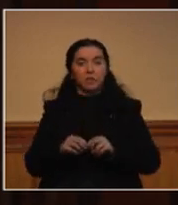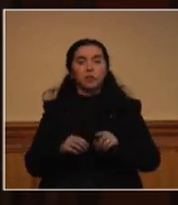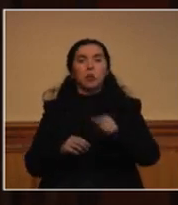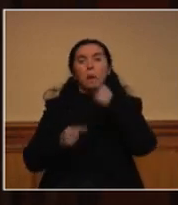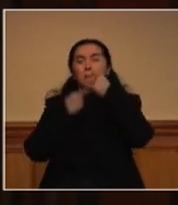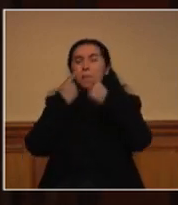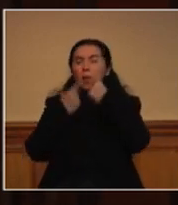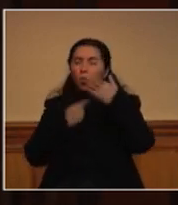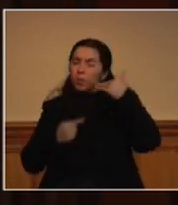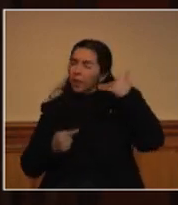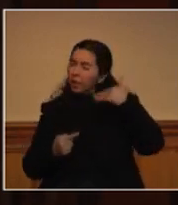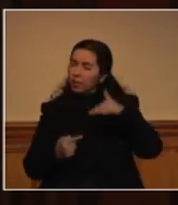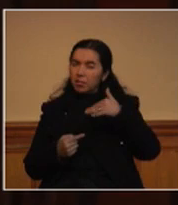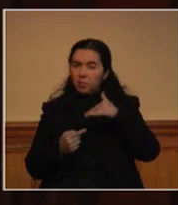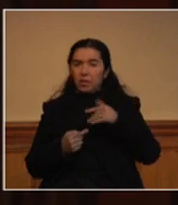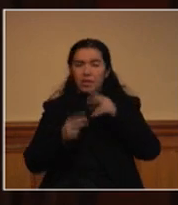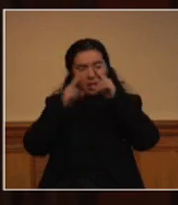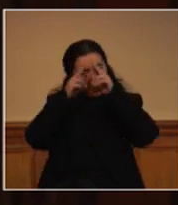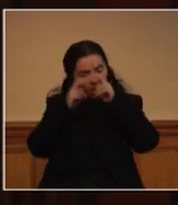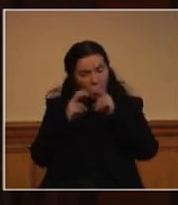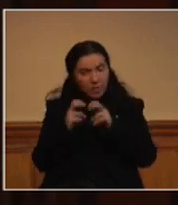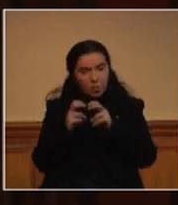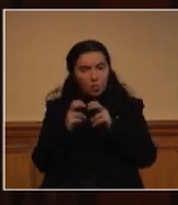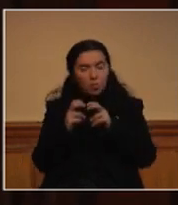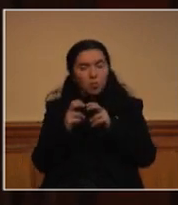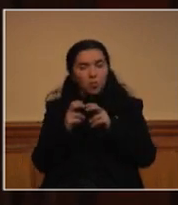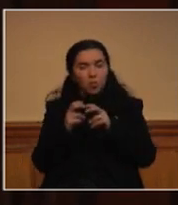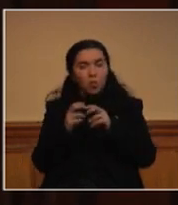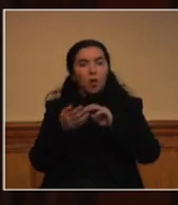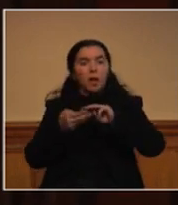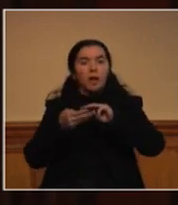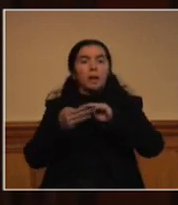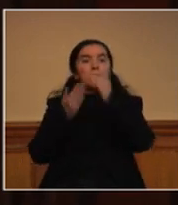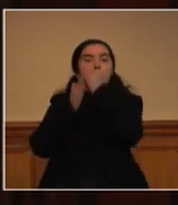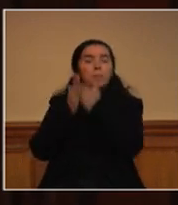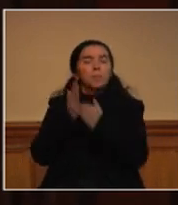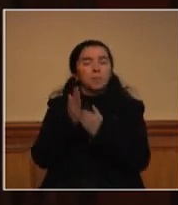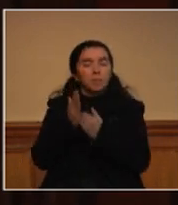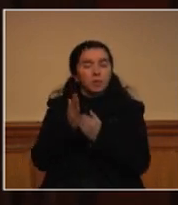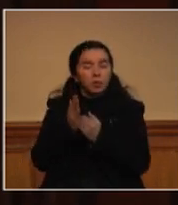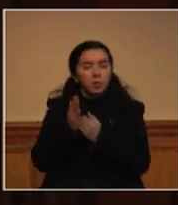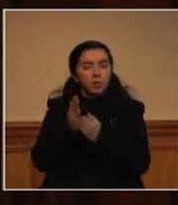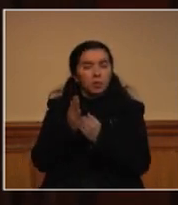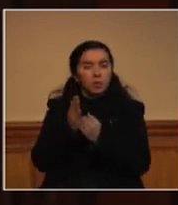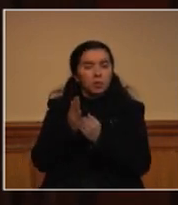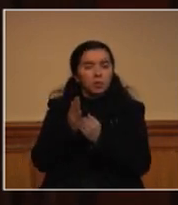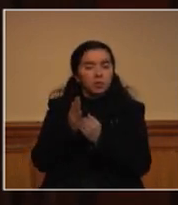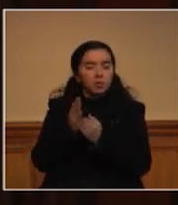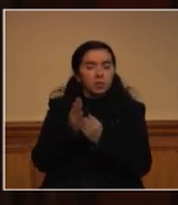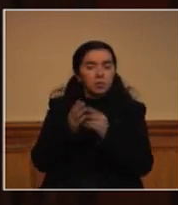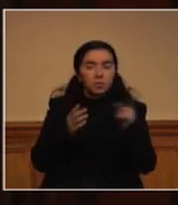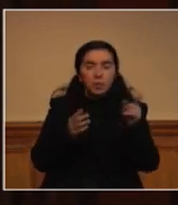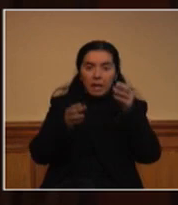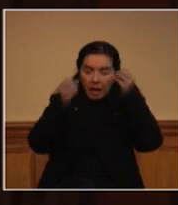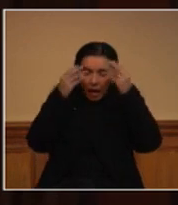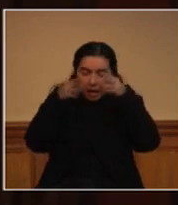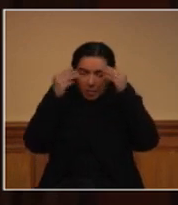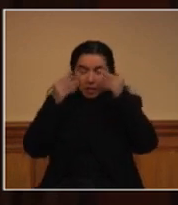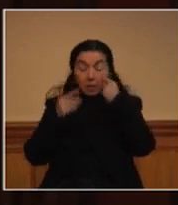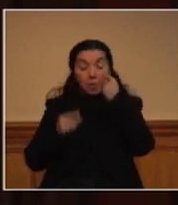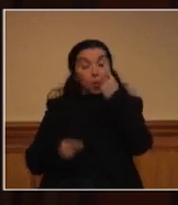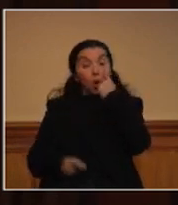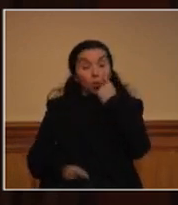para poder averiguar con relación a esta metodología de aprendizaje, y era la primera es constatar